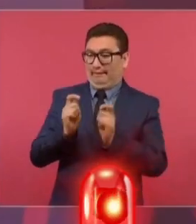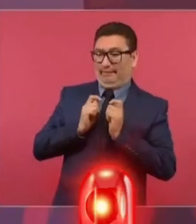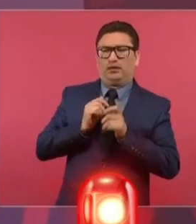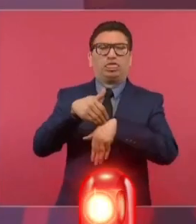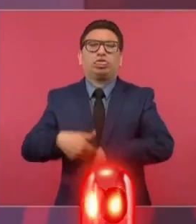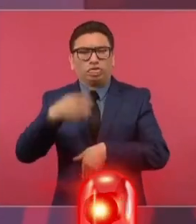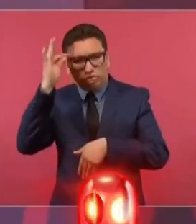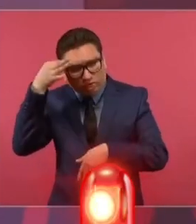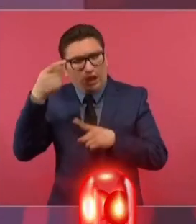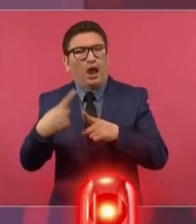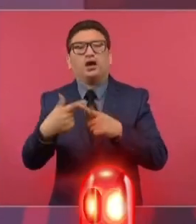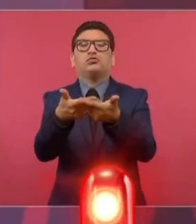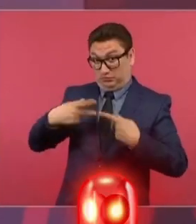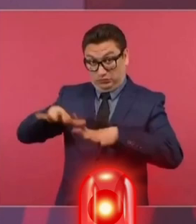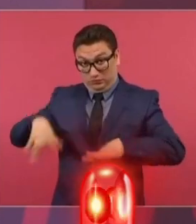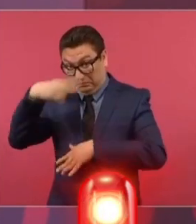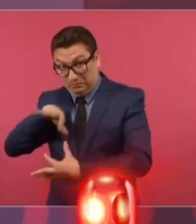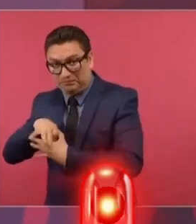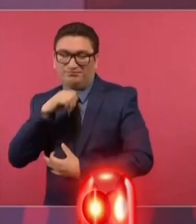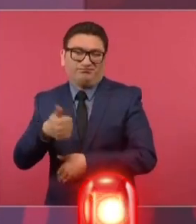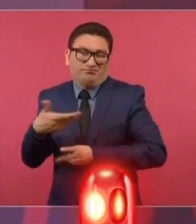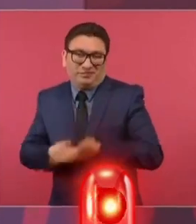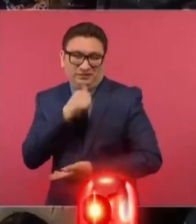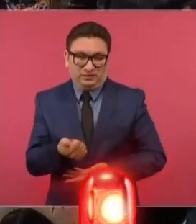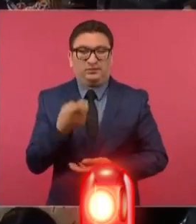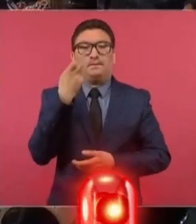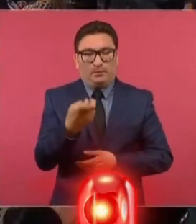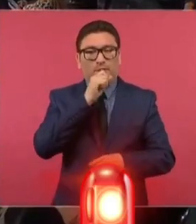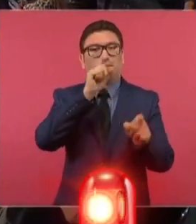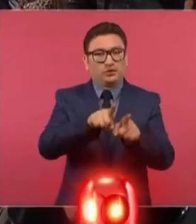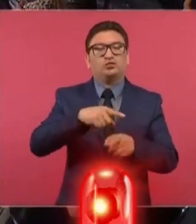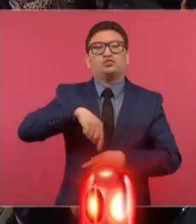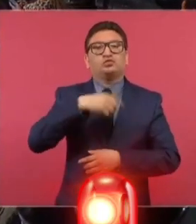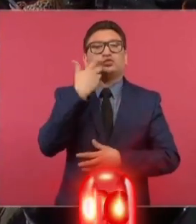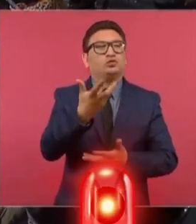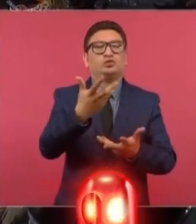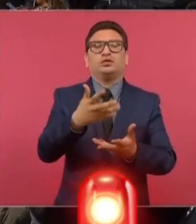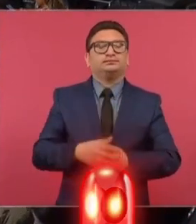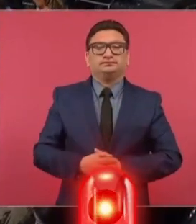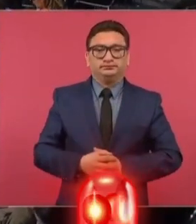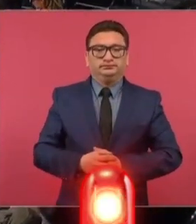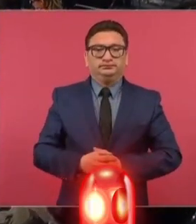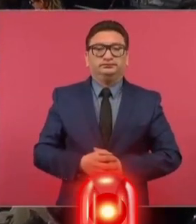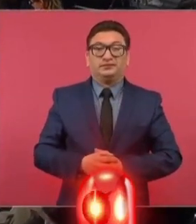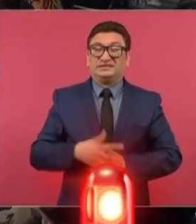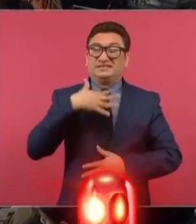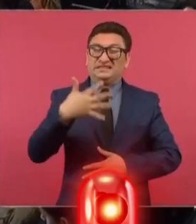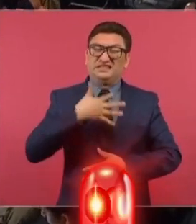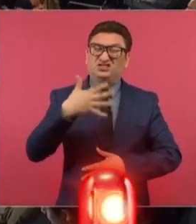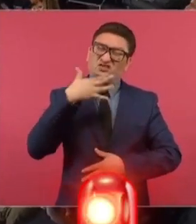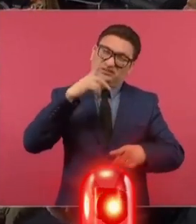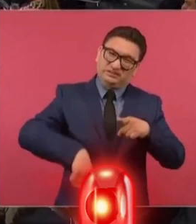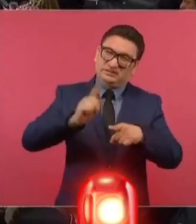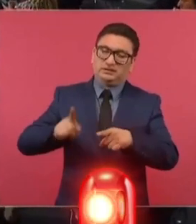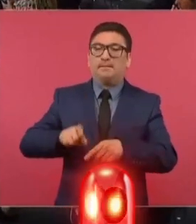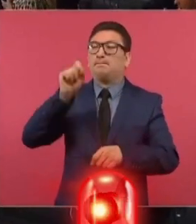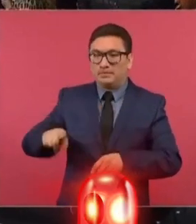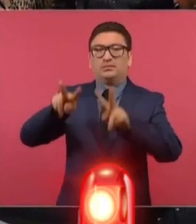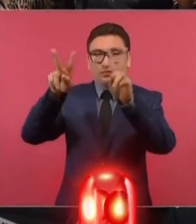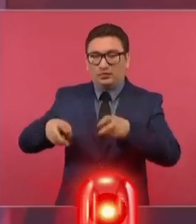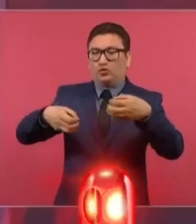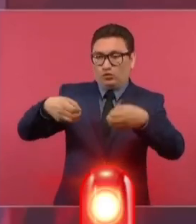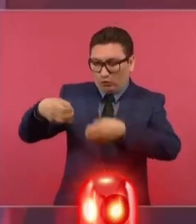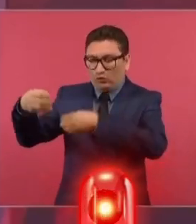intereses, no al pueblo. Y también buscar que se combata la corrupción en el Poder Judicial y en todos